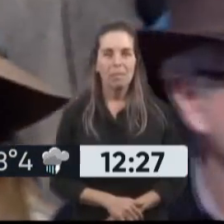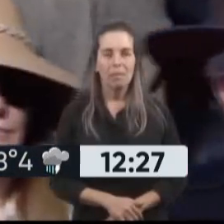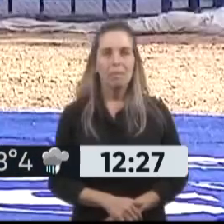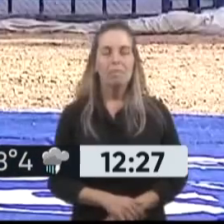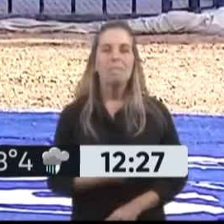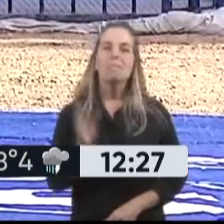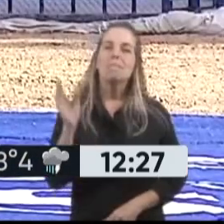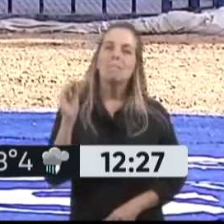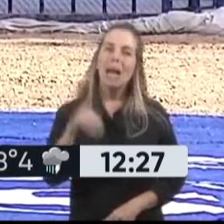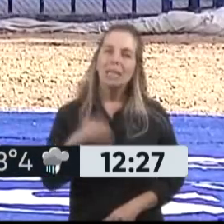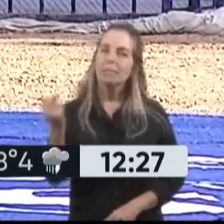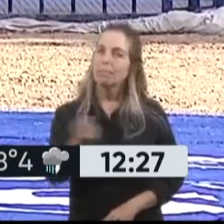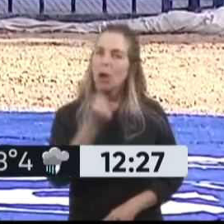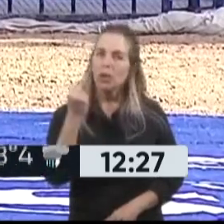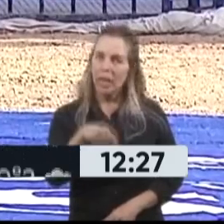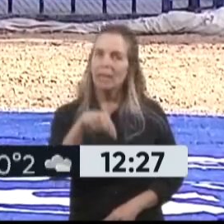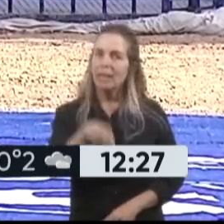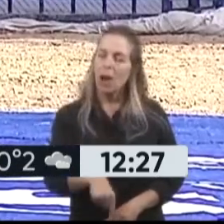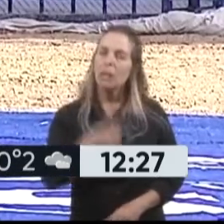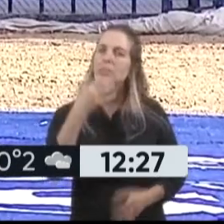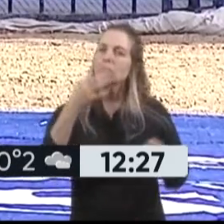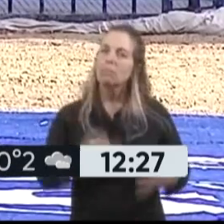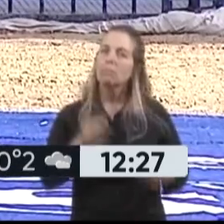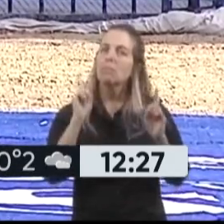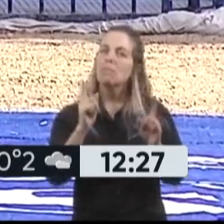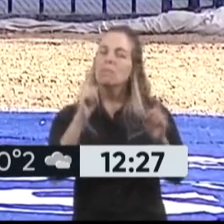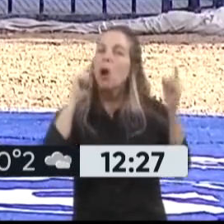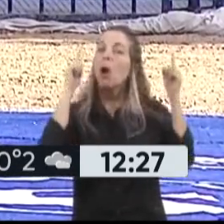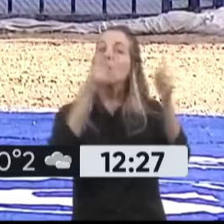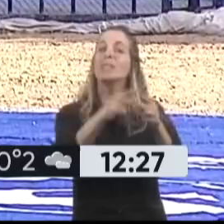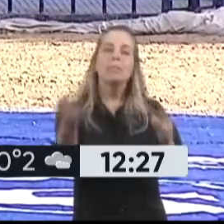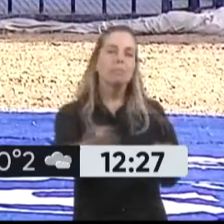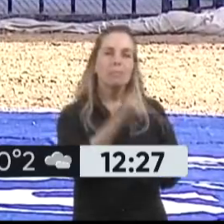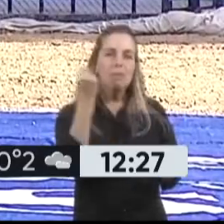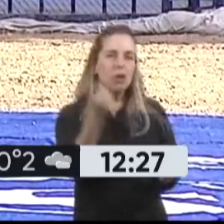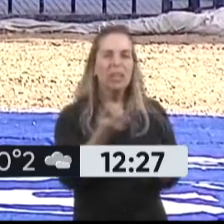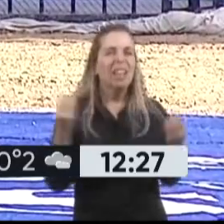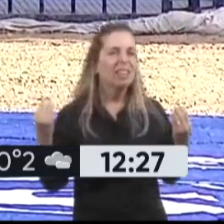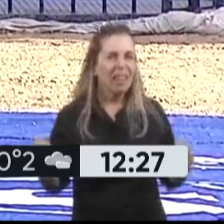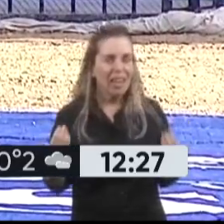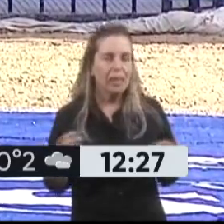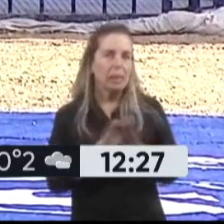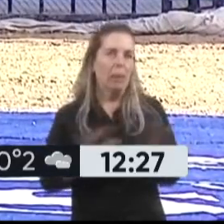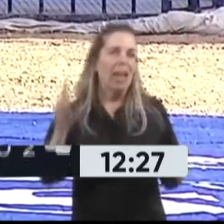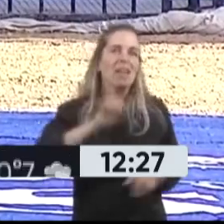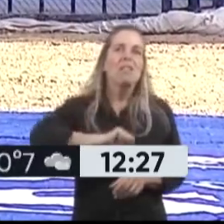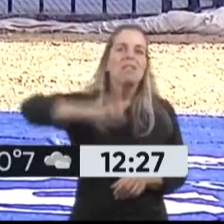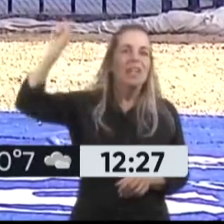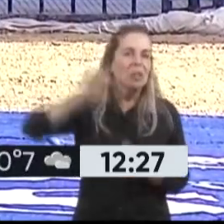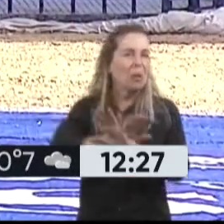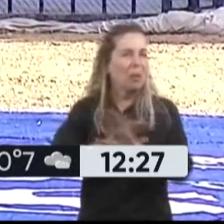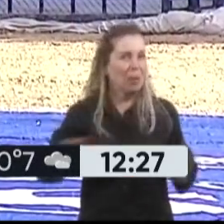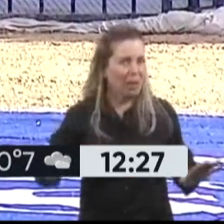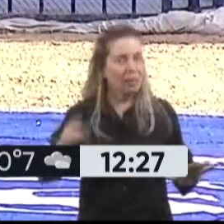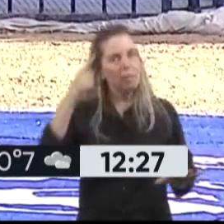Y sobre todo, estamos cumpliendo el objetivo más importante de todos, que es terminar con la inflación y sanear el balance del